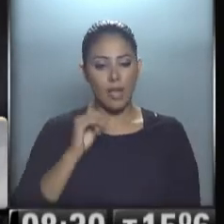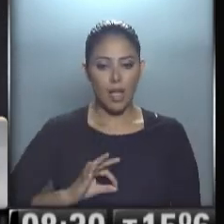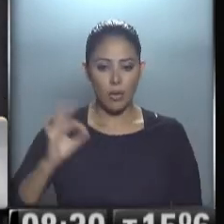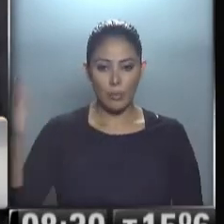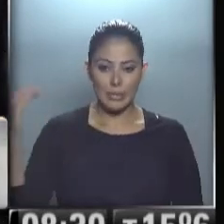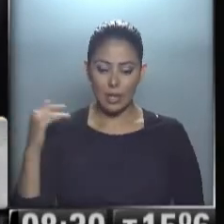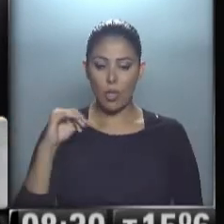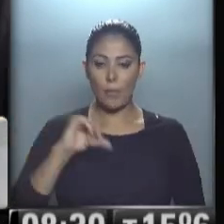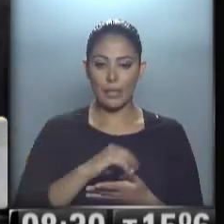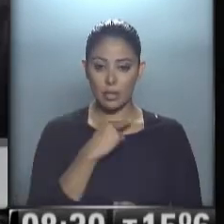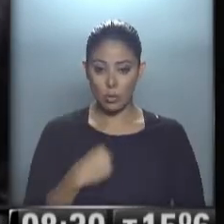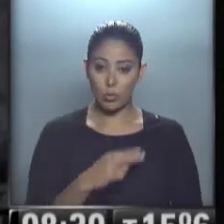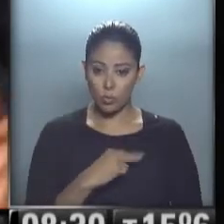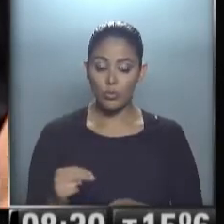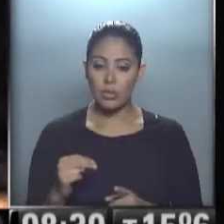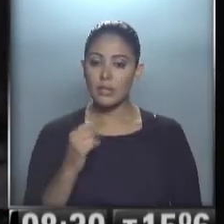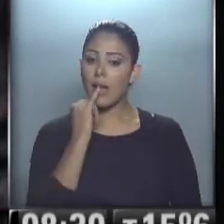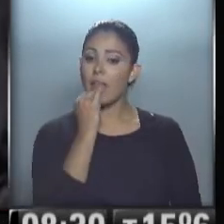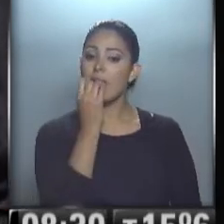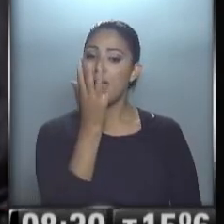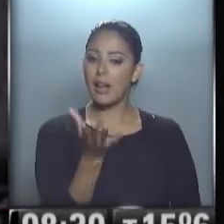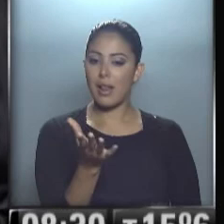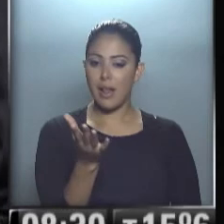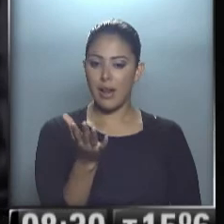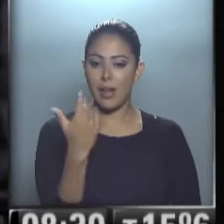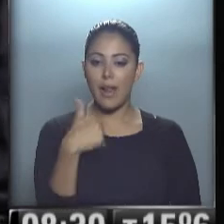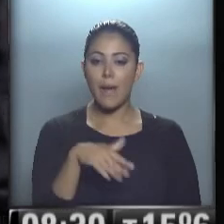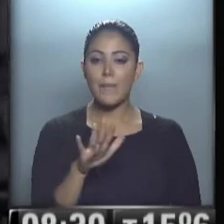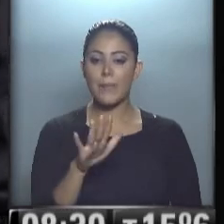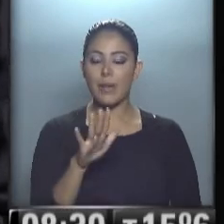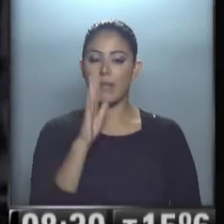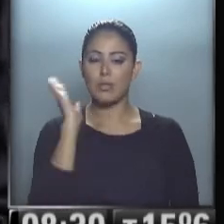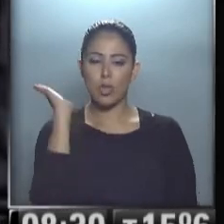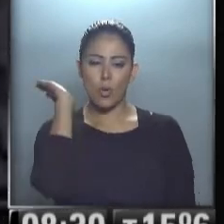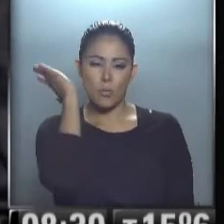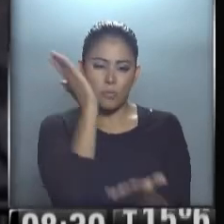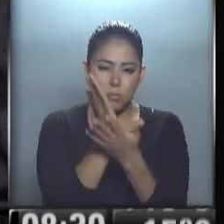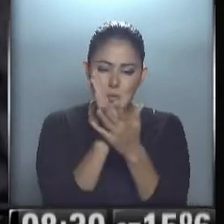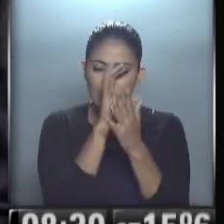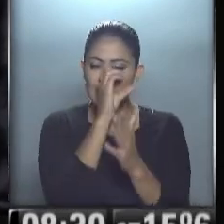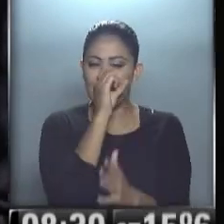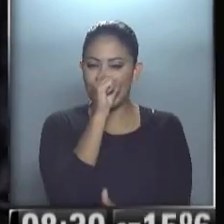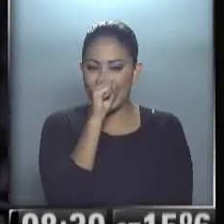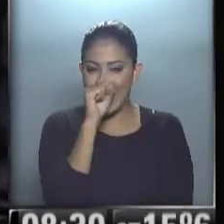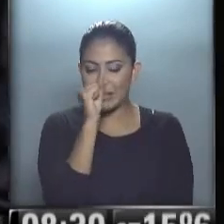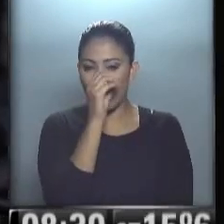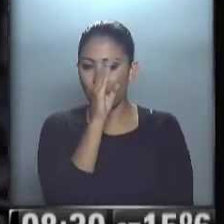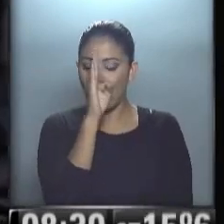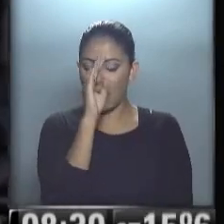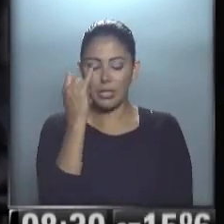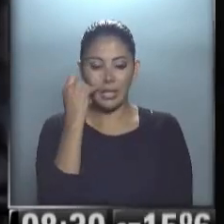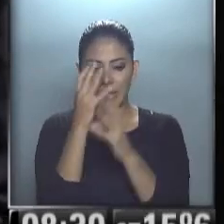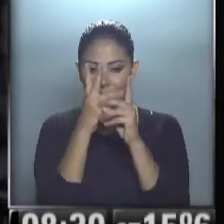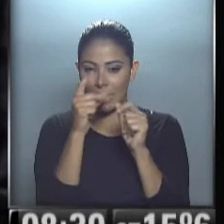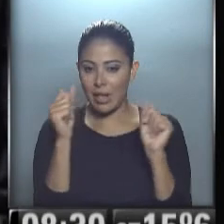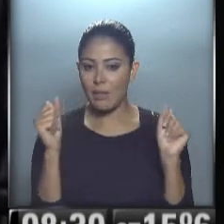suiza declaró que iba a romper este estrictísimo el secreto bancario que tenía